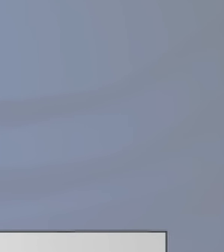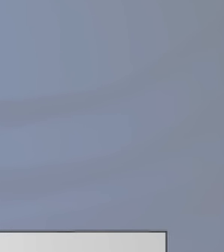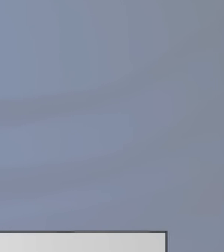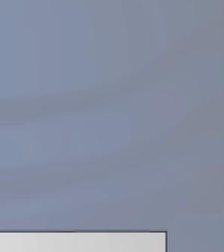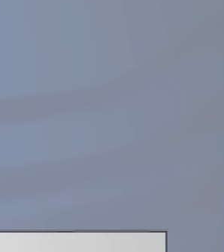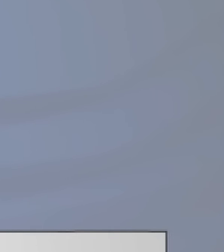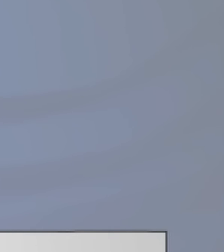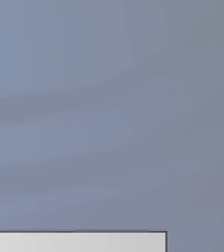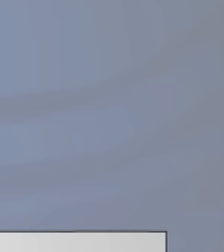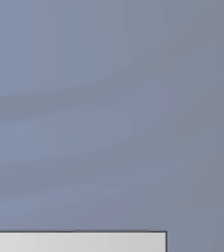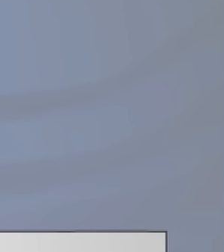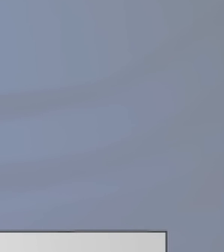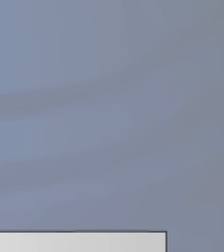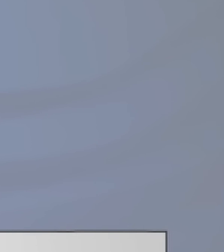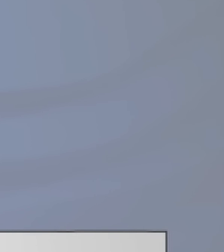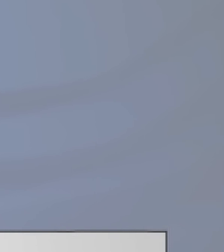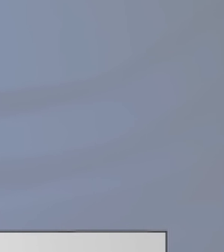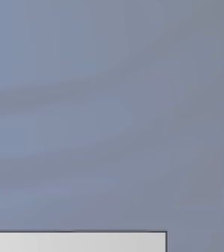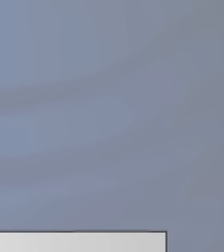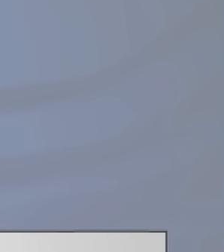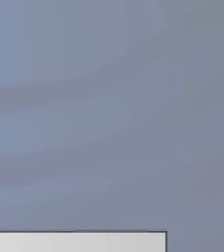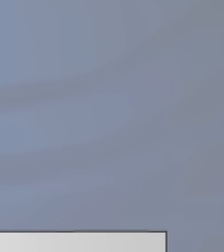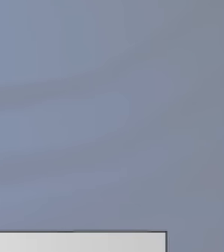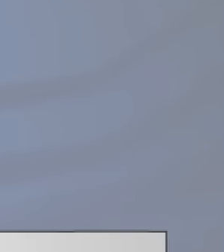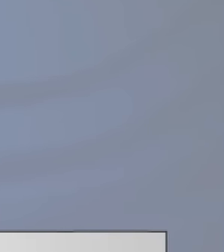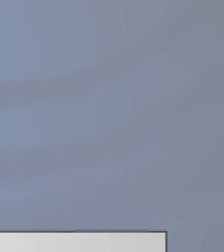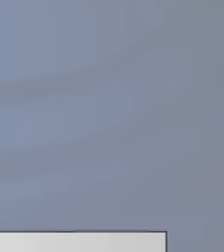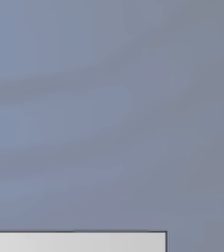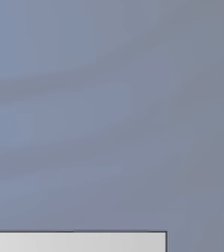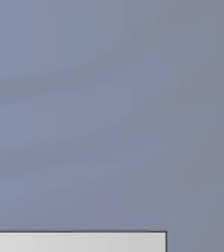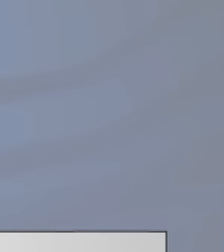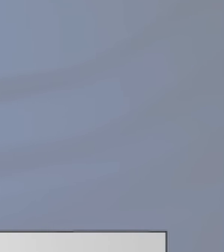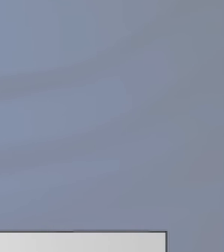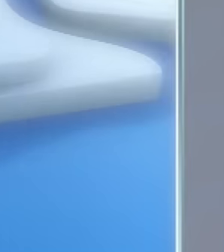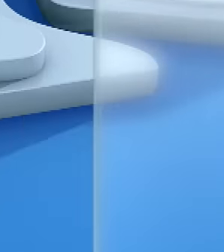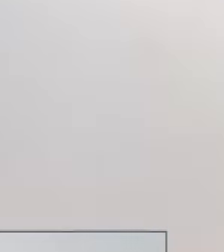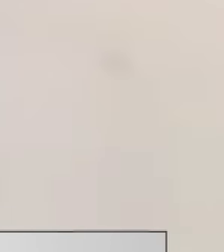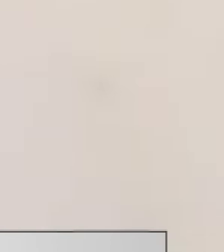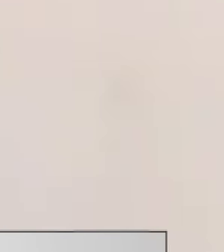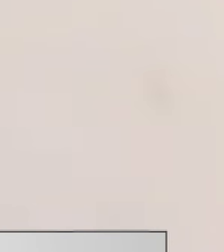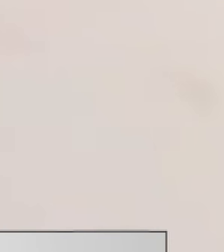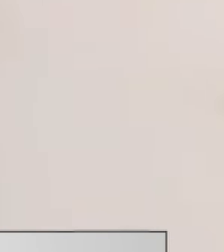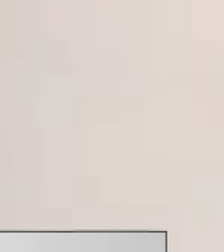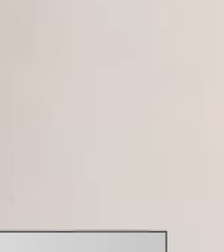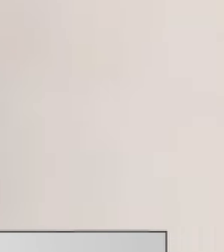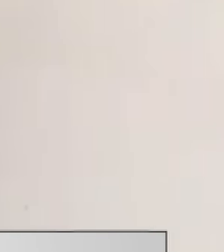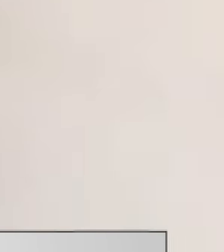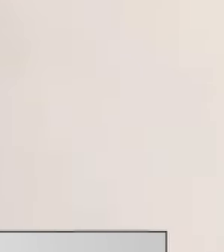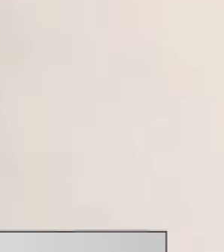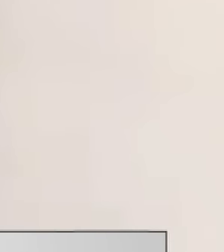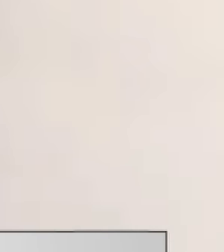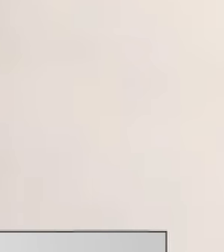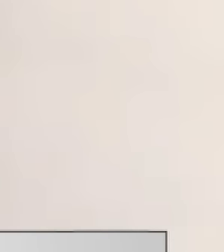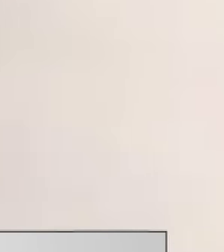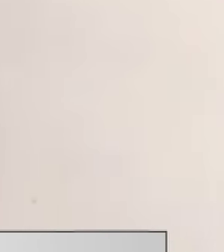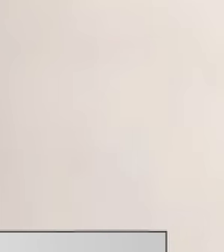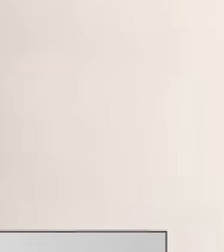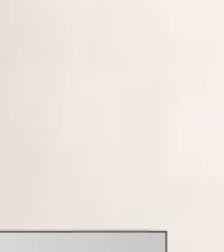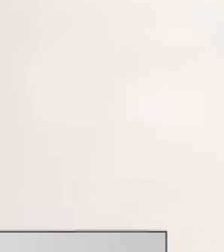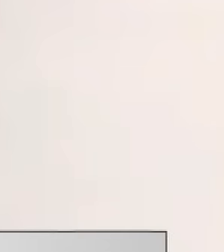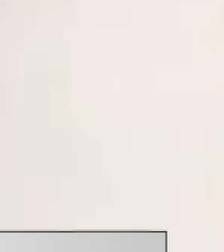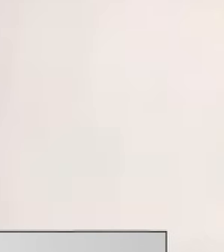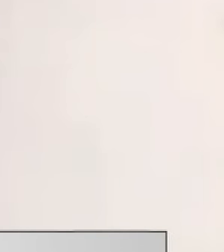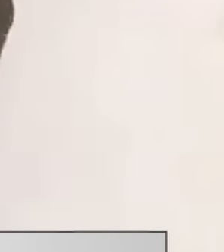desaparecida en Barranquilla estaba enterrada en el patio de su casa Capturan a delincuentes que extorsionaban a